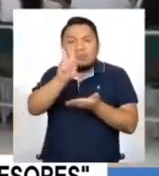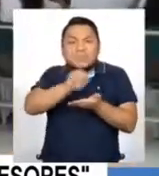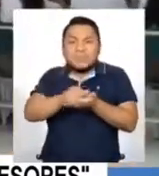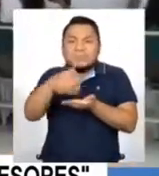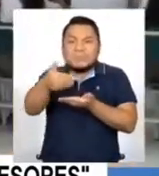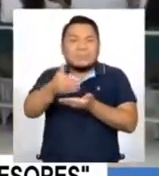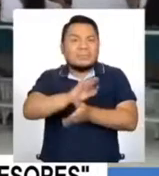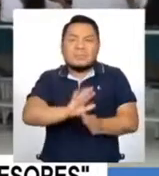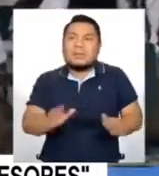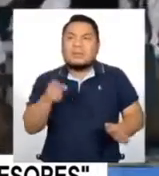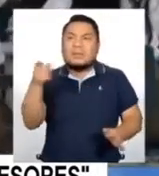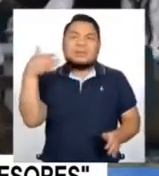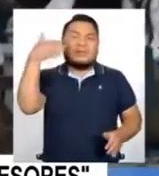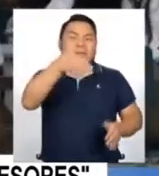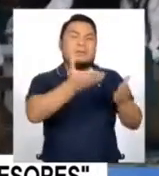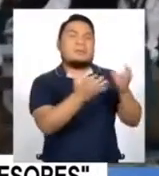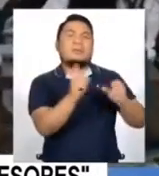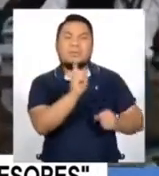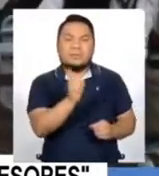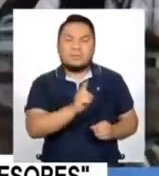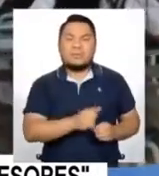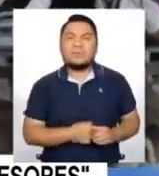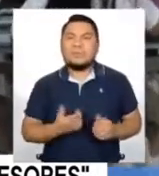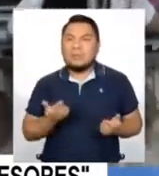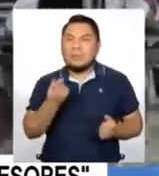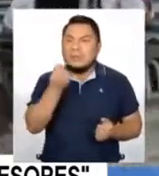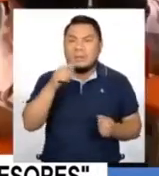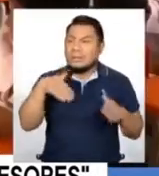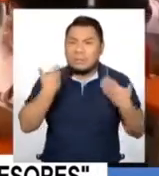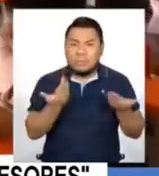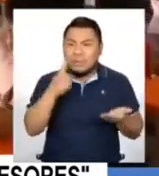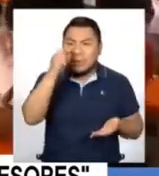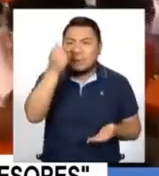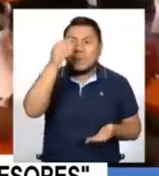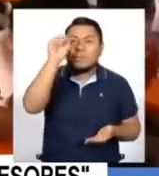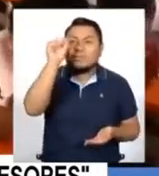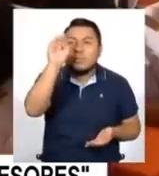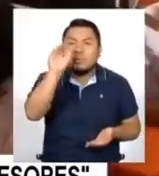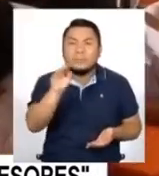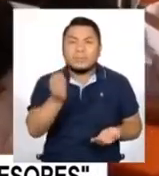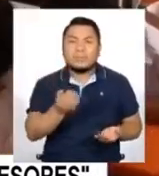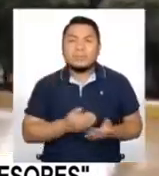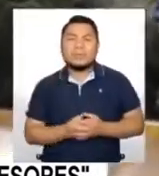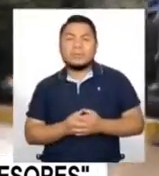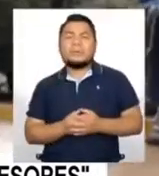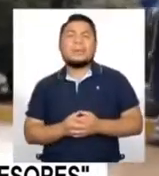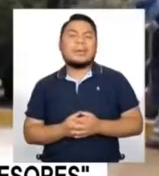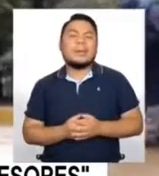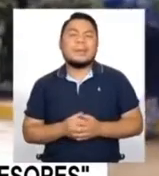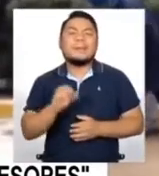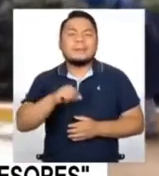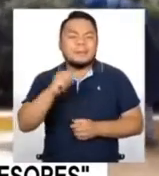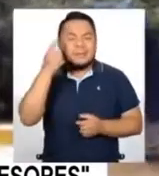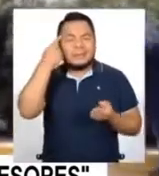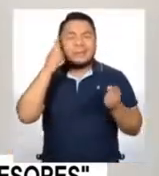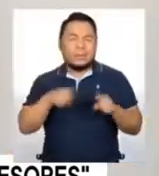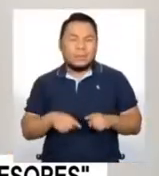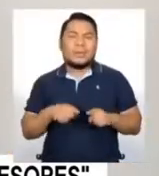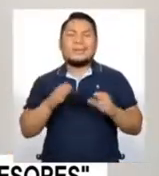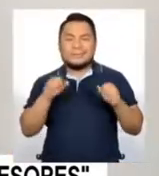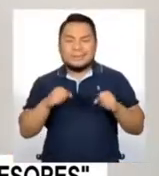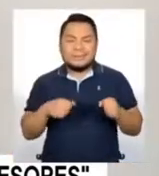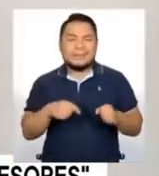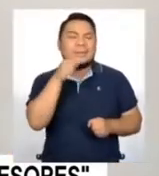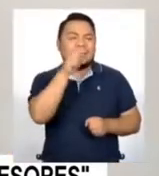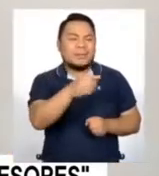forma presencial? Sí, justamente quisiera comentar lo siguiente, ¿no? Y escuché la comparación y parecería muy